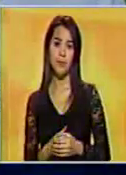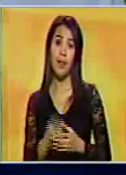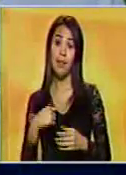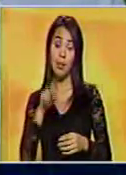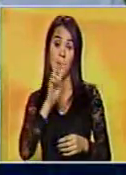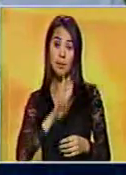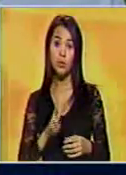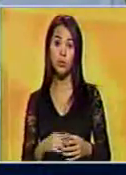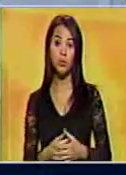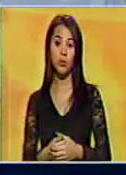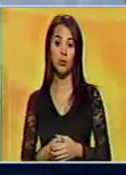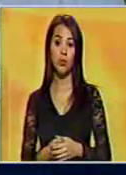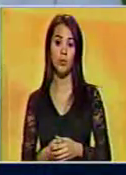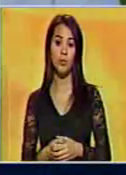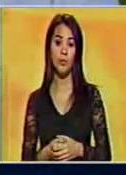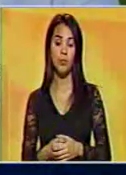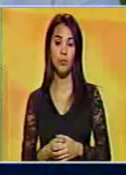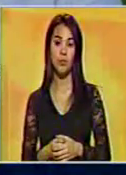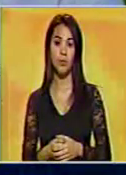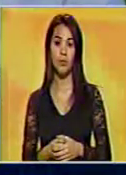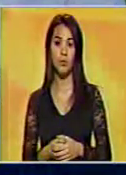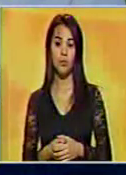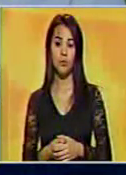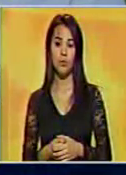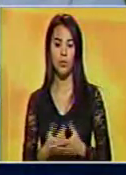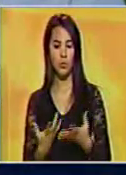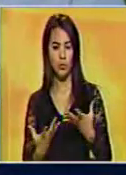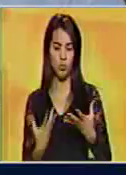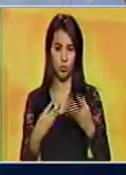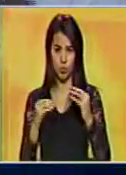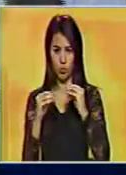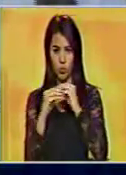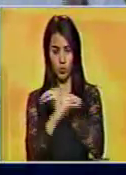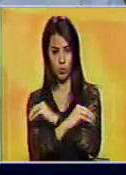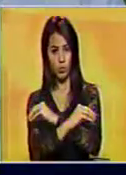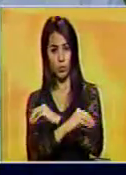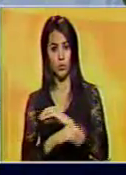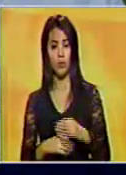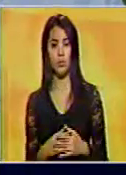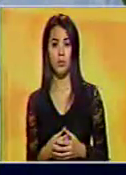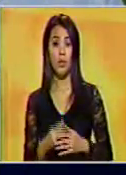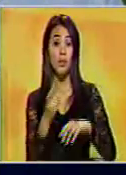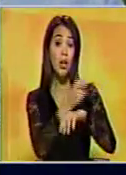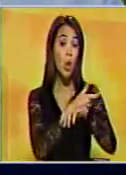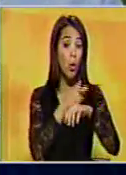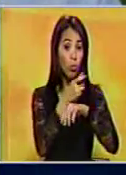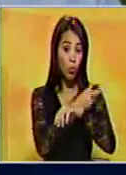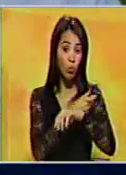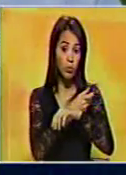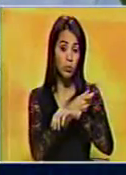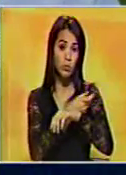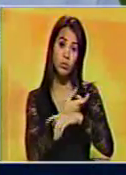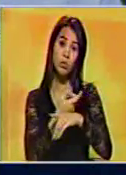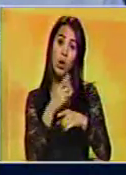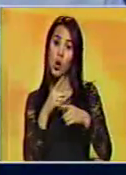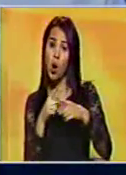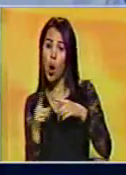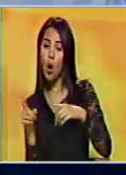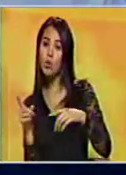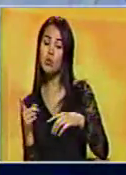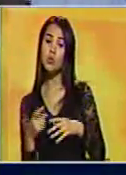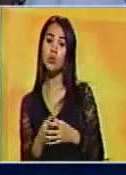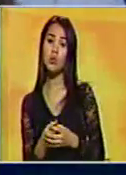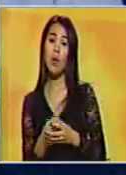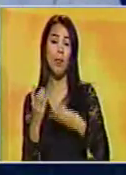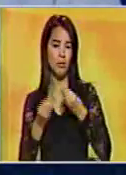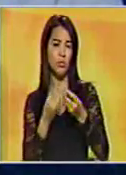país. Hubo una contradicción fuerte entre los gobernadores electos por Acción Democrática que